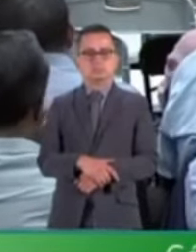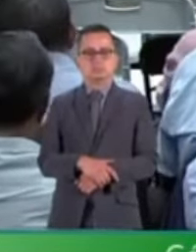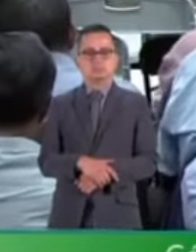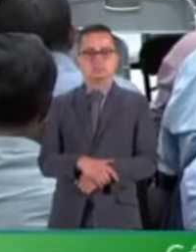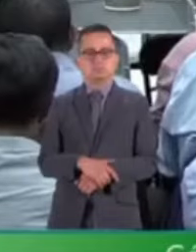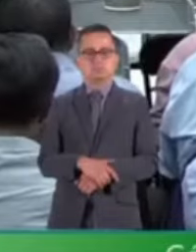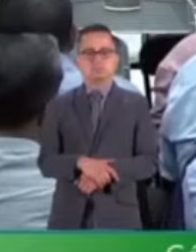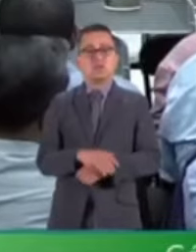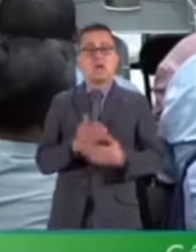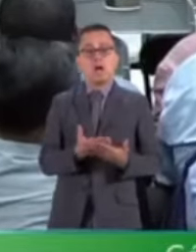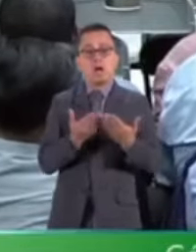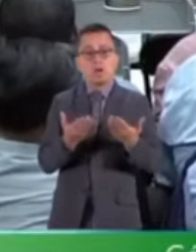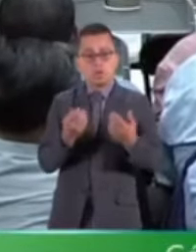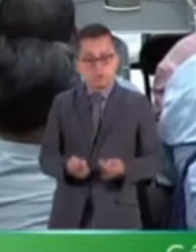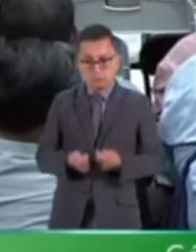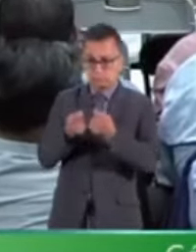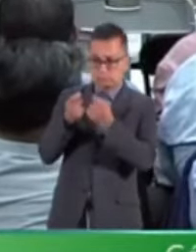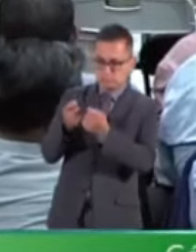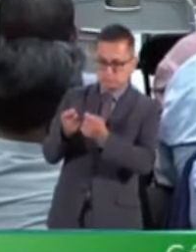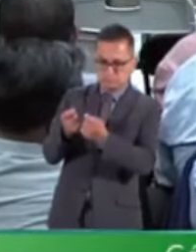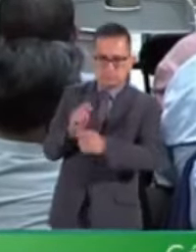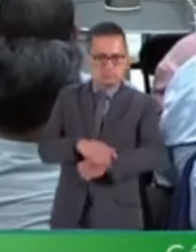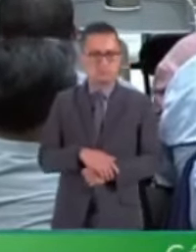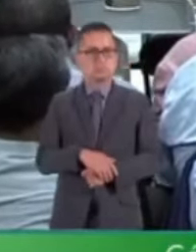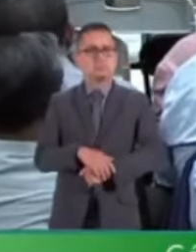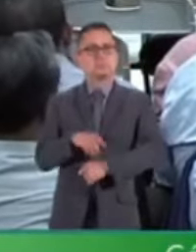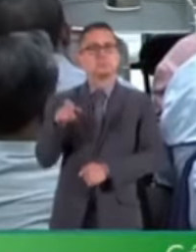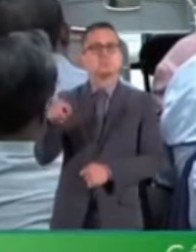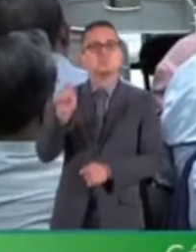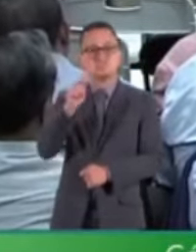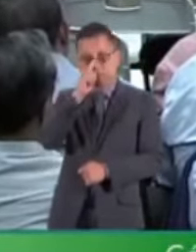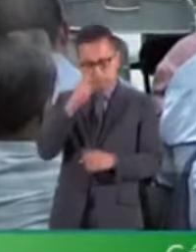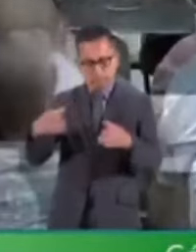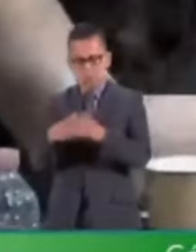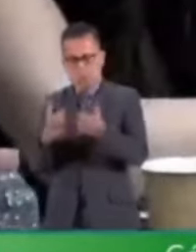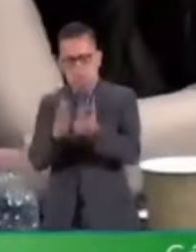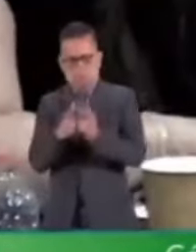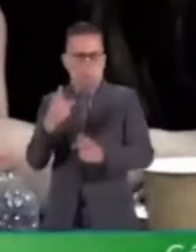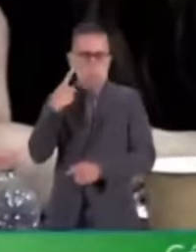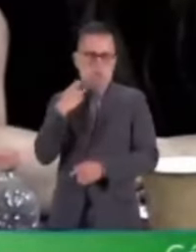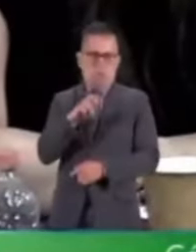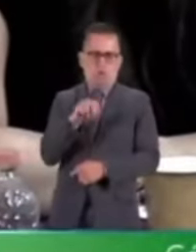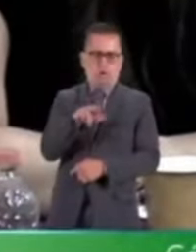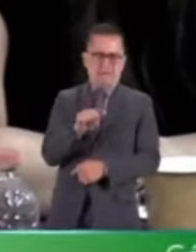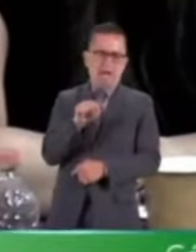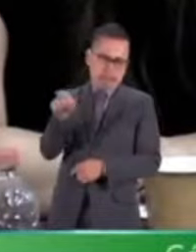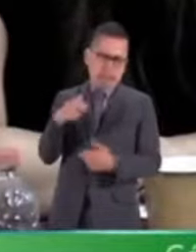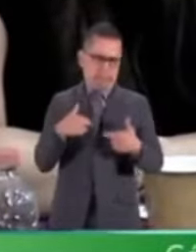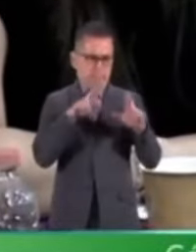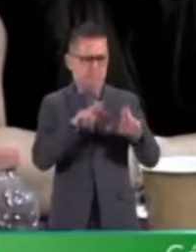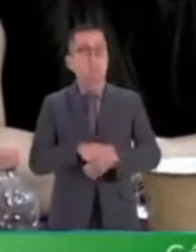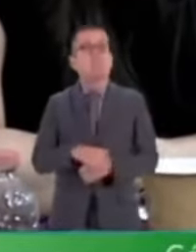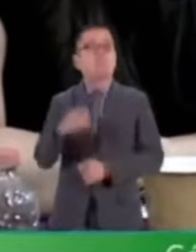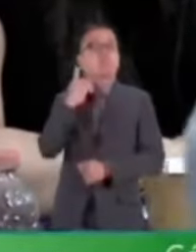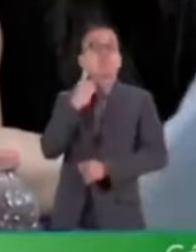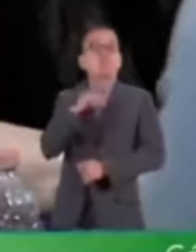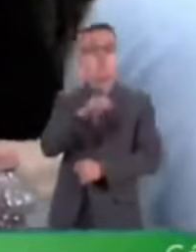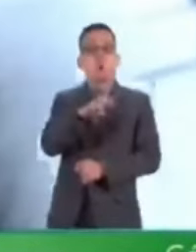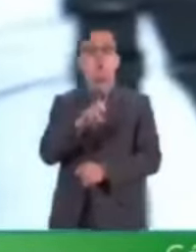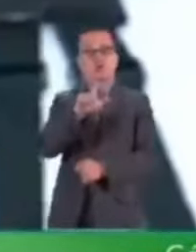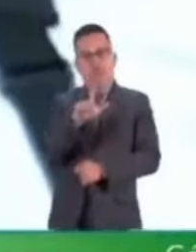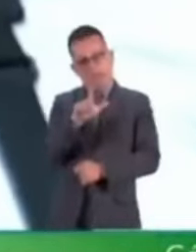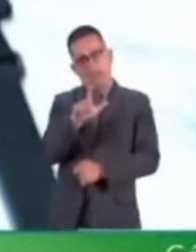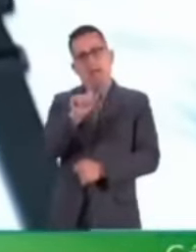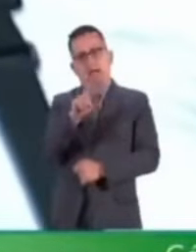Tiene ahora el uso de la palabra, en representación del Grupo Parlamentario de Morena, el diputado Ricardo Monreal Ávila, hasta